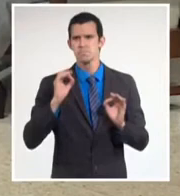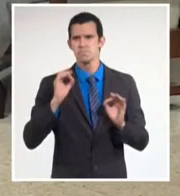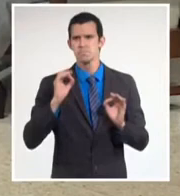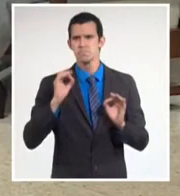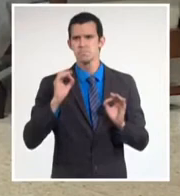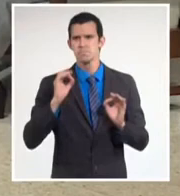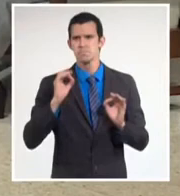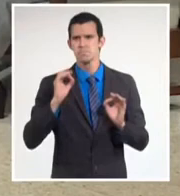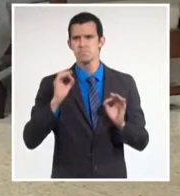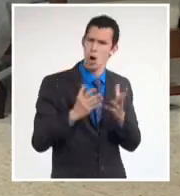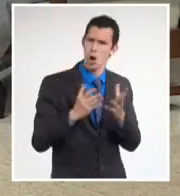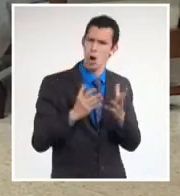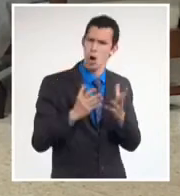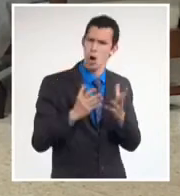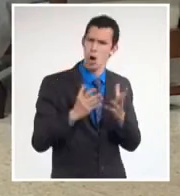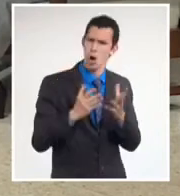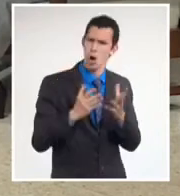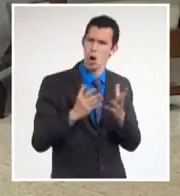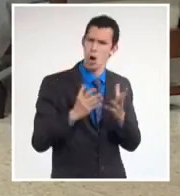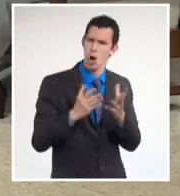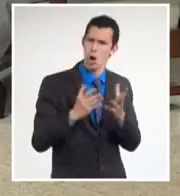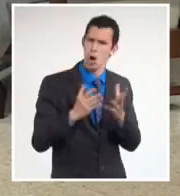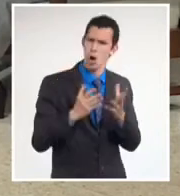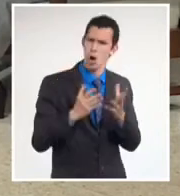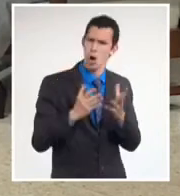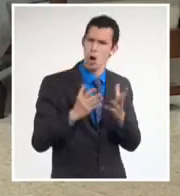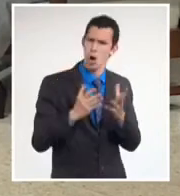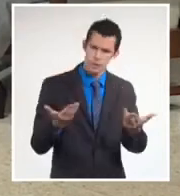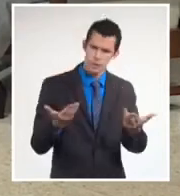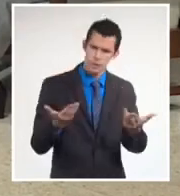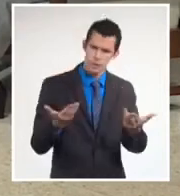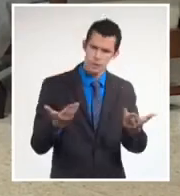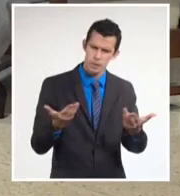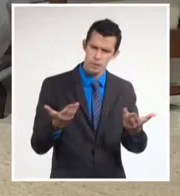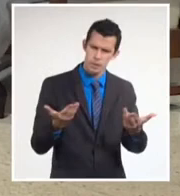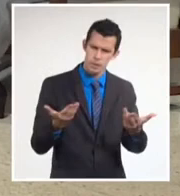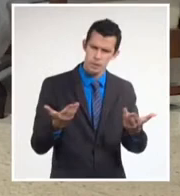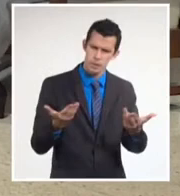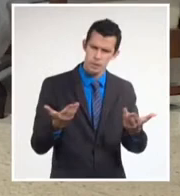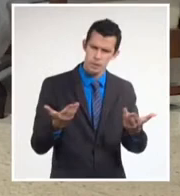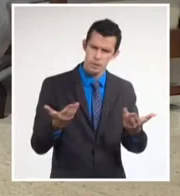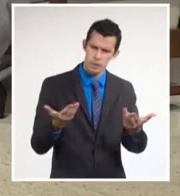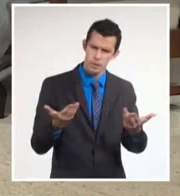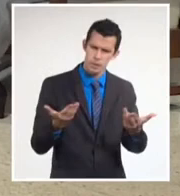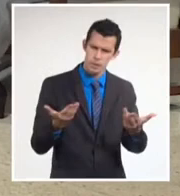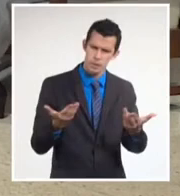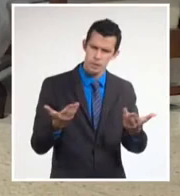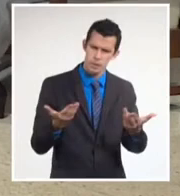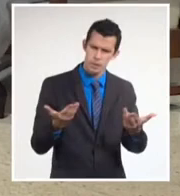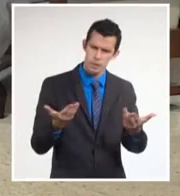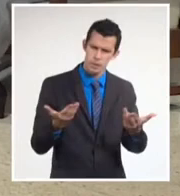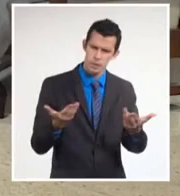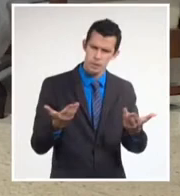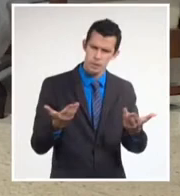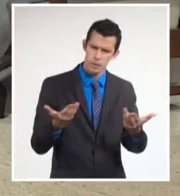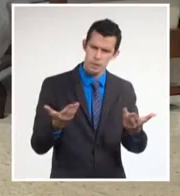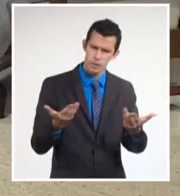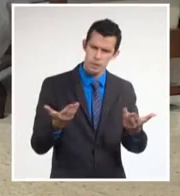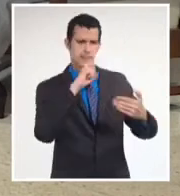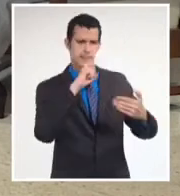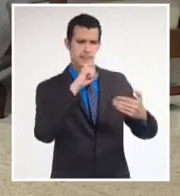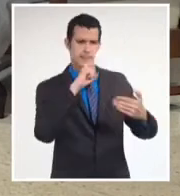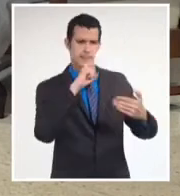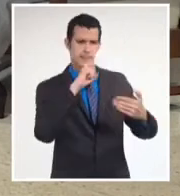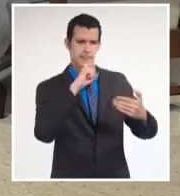de que el partido constituye la vanguardia esa que nuestro pueblo espera y que está, por supuesto, analizando cada uno de los problemas fundamentales que nos incumben